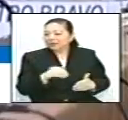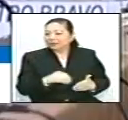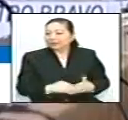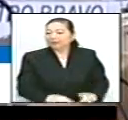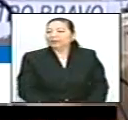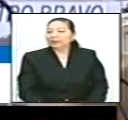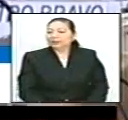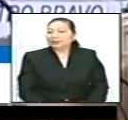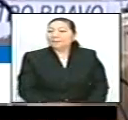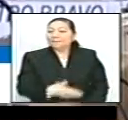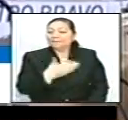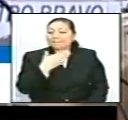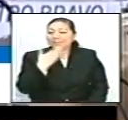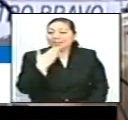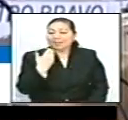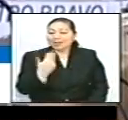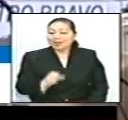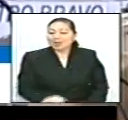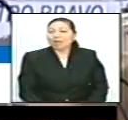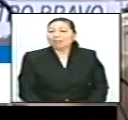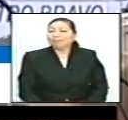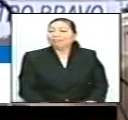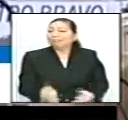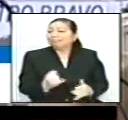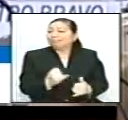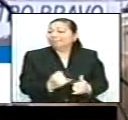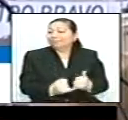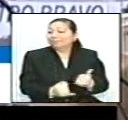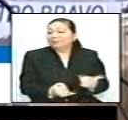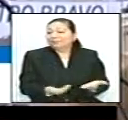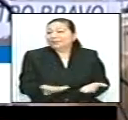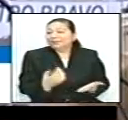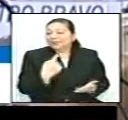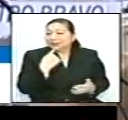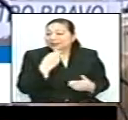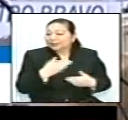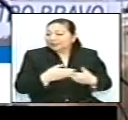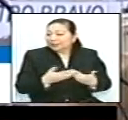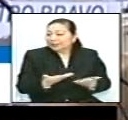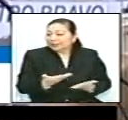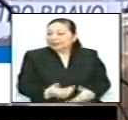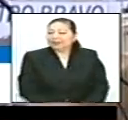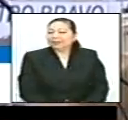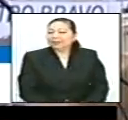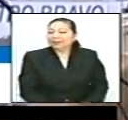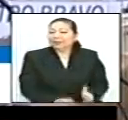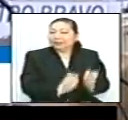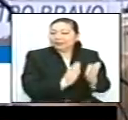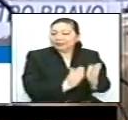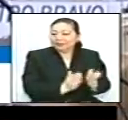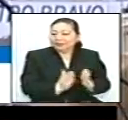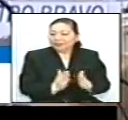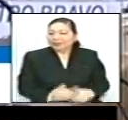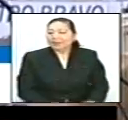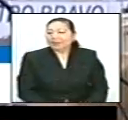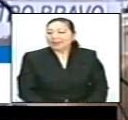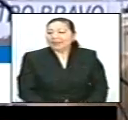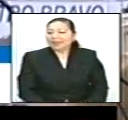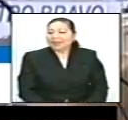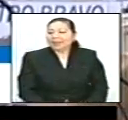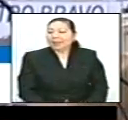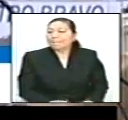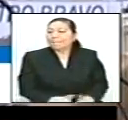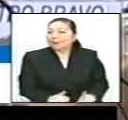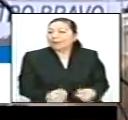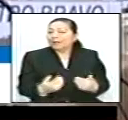podríamos estar mejor, lleva implícito una conclusión. Claro, si el Perú tuviera una mayor estabilidad, sin duda